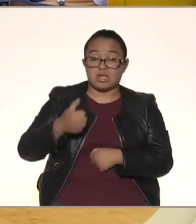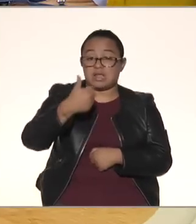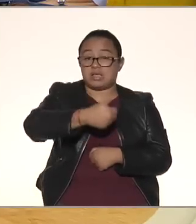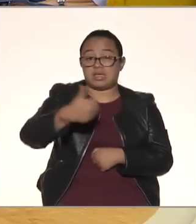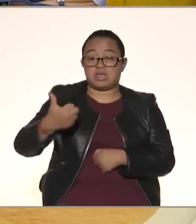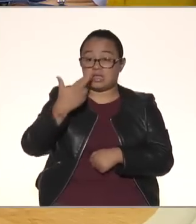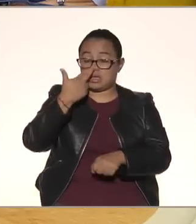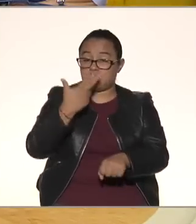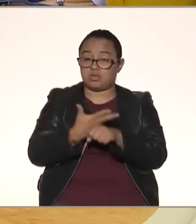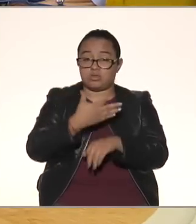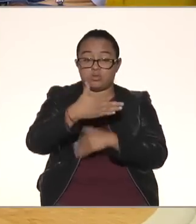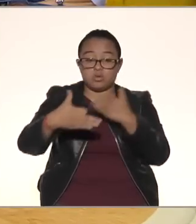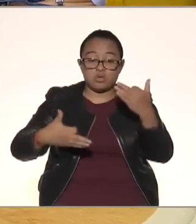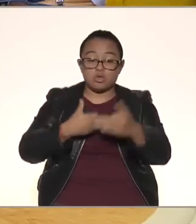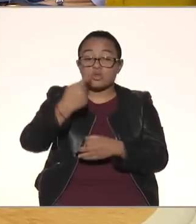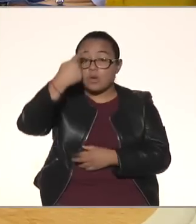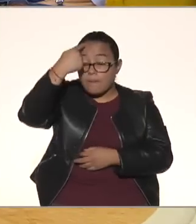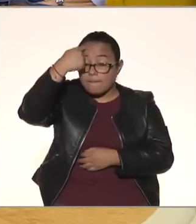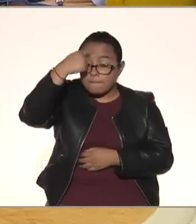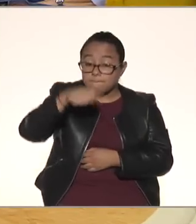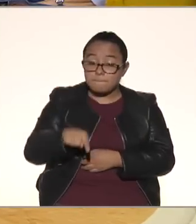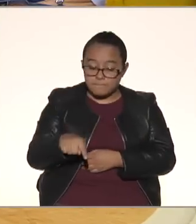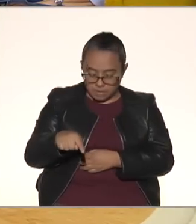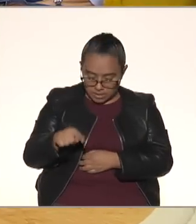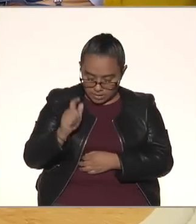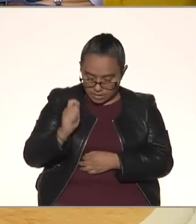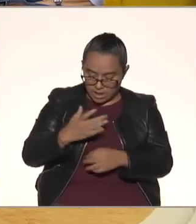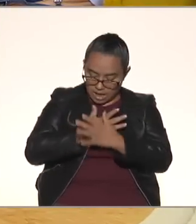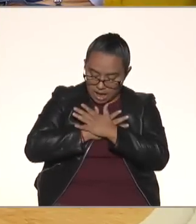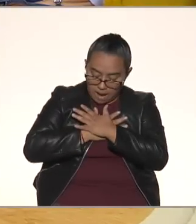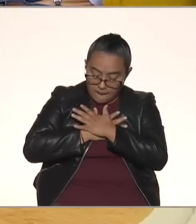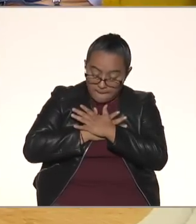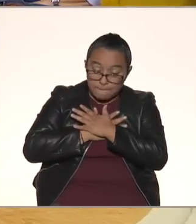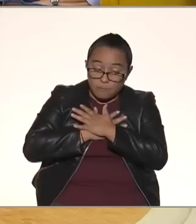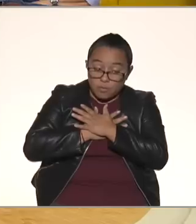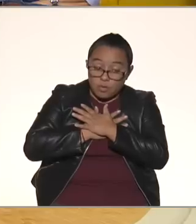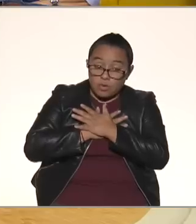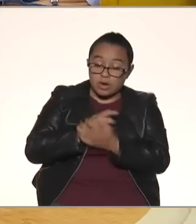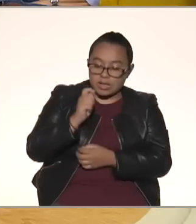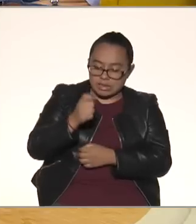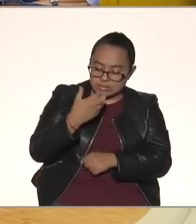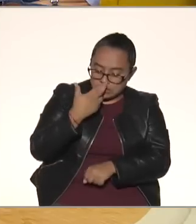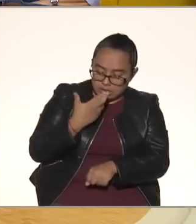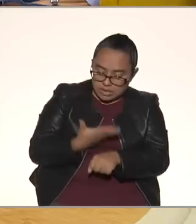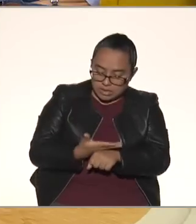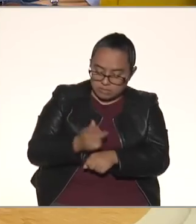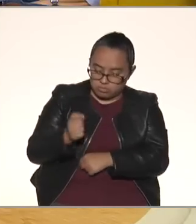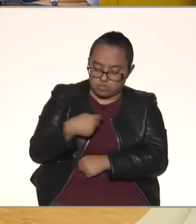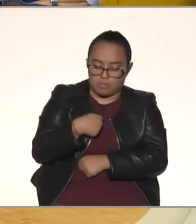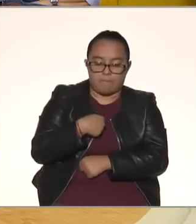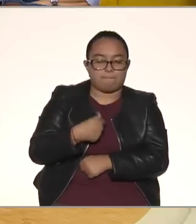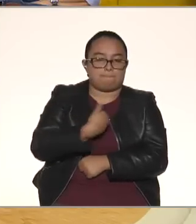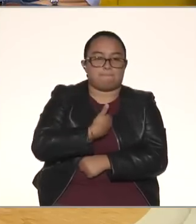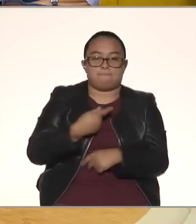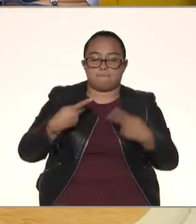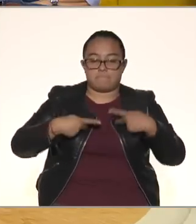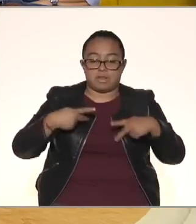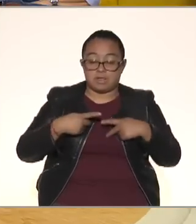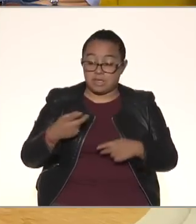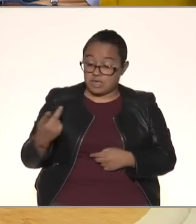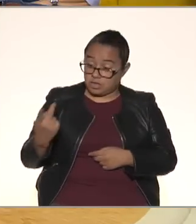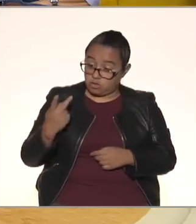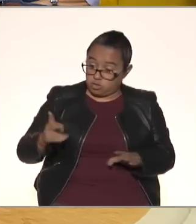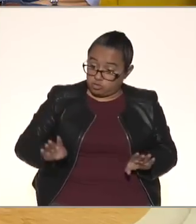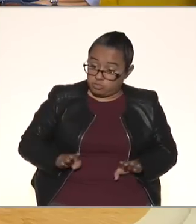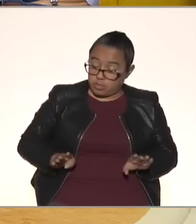social todos, de empezar a asumir que el amor es una responsabilidad de uno, y la pareja es un proyecto